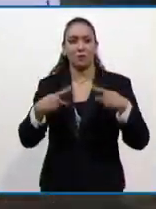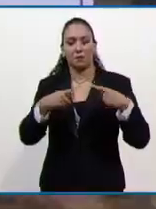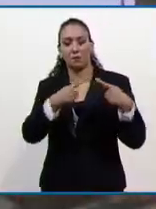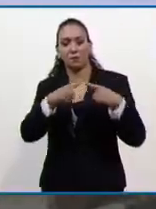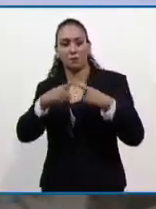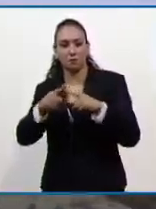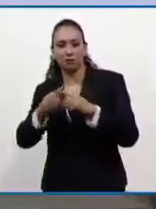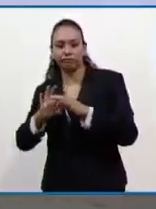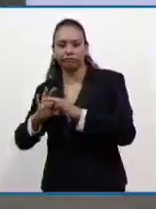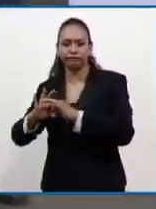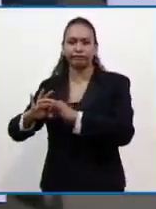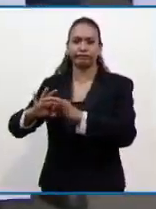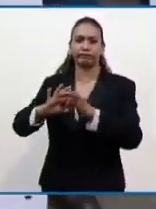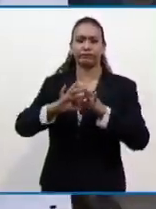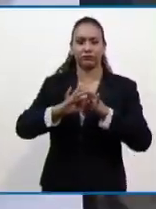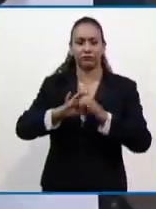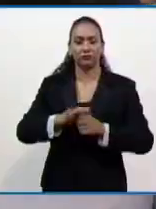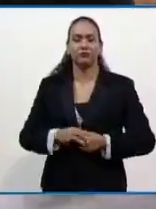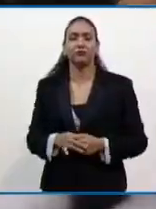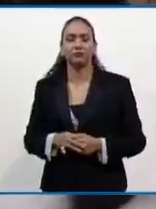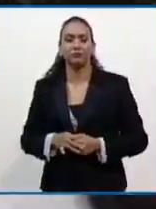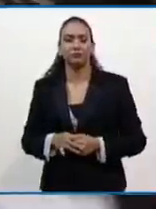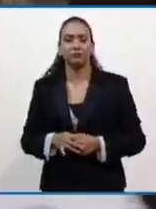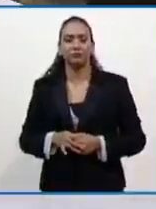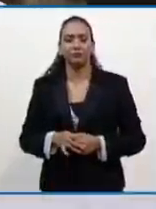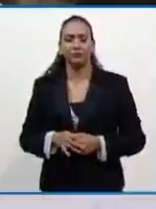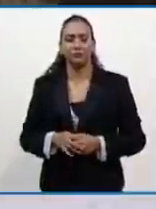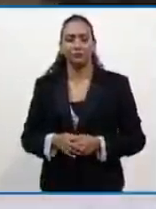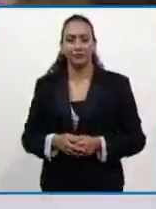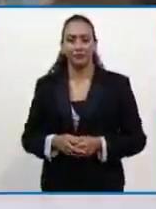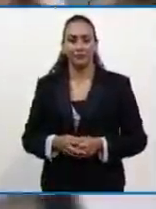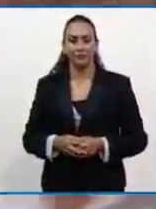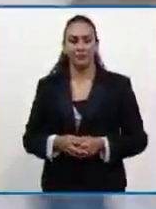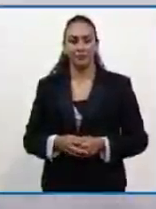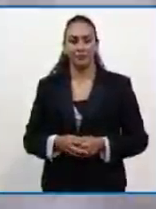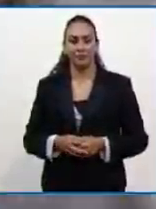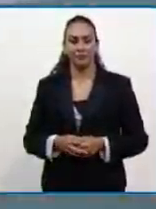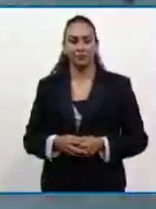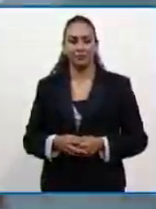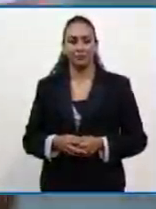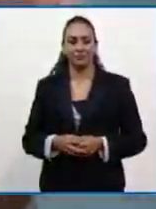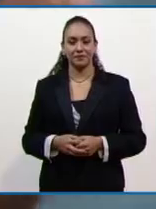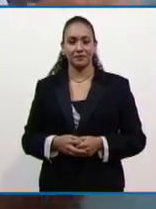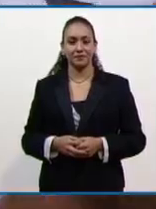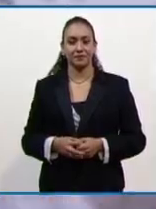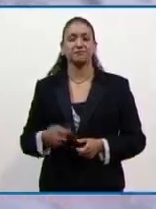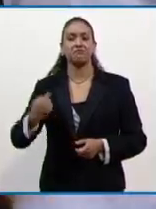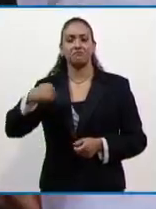abarrotaron los alrededores de la Corte.